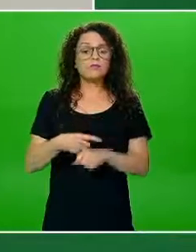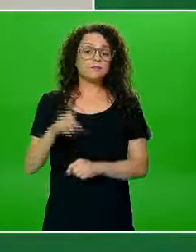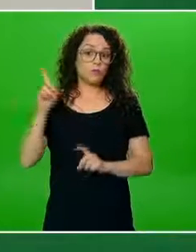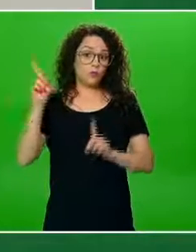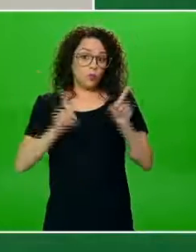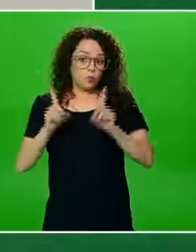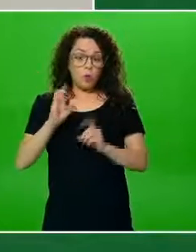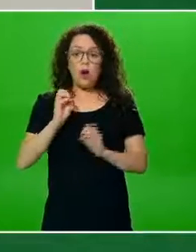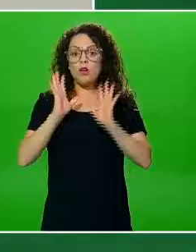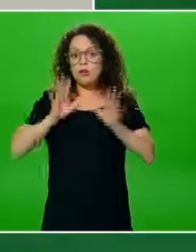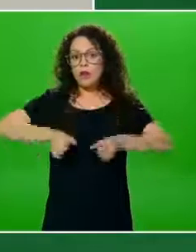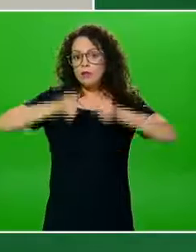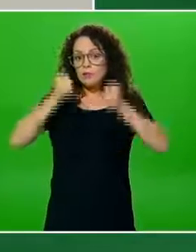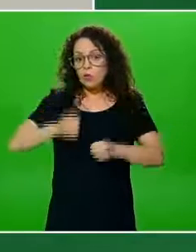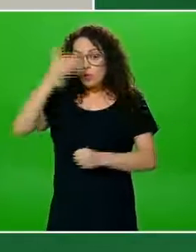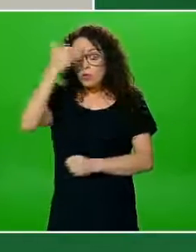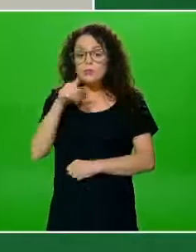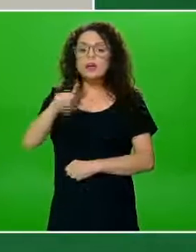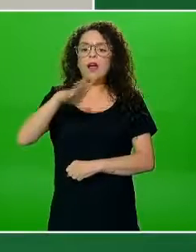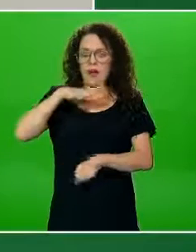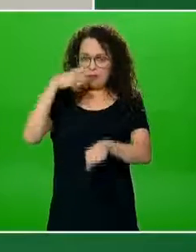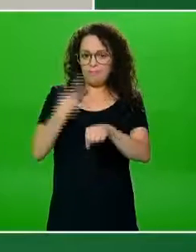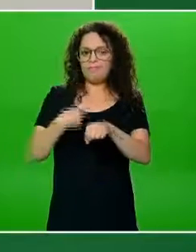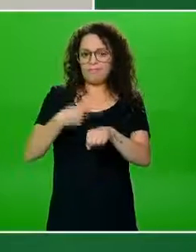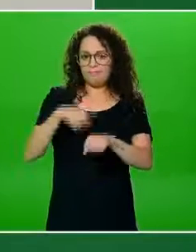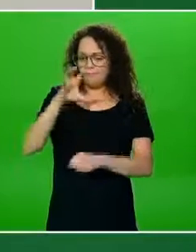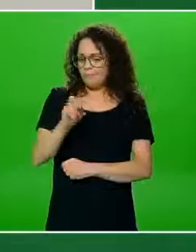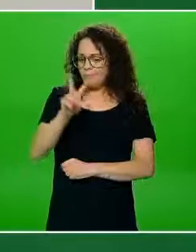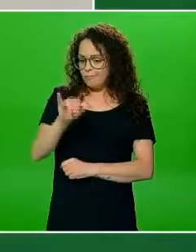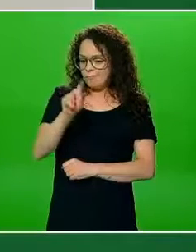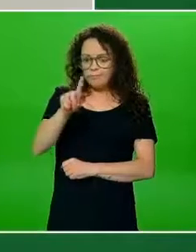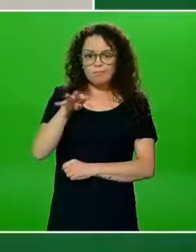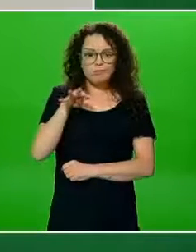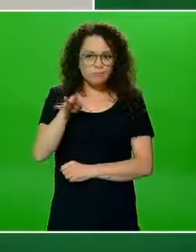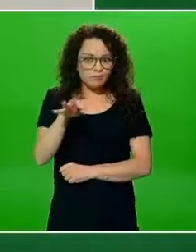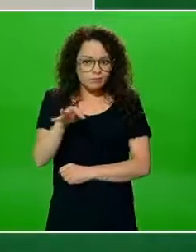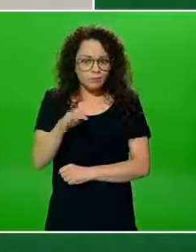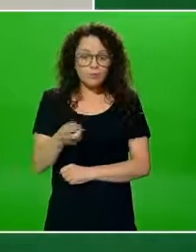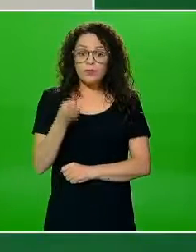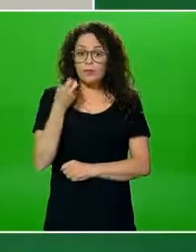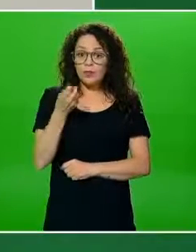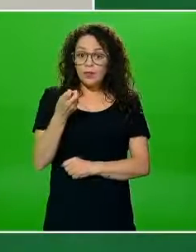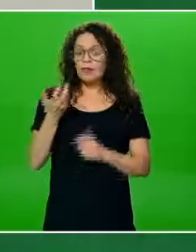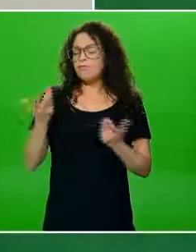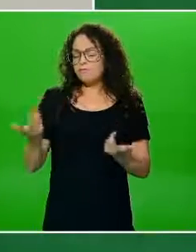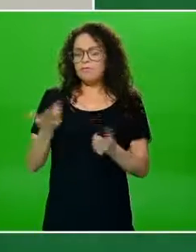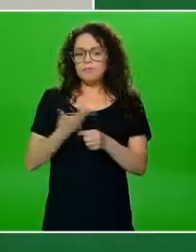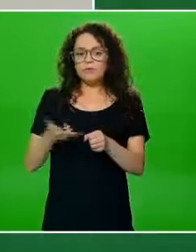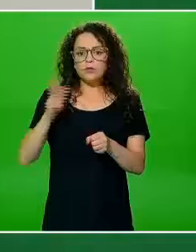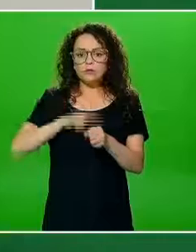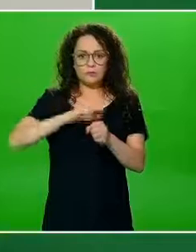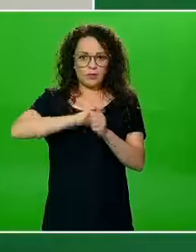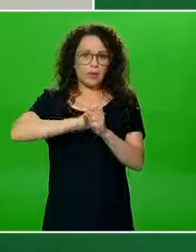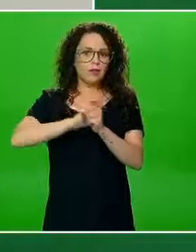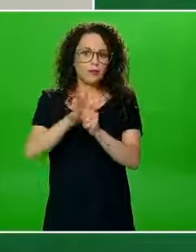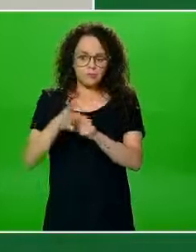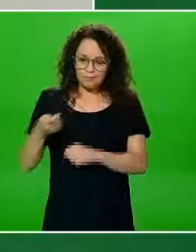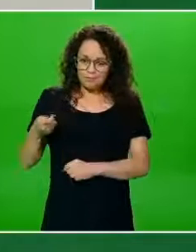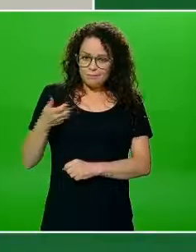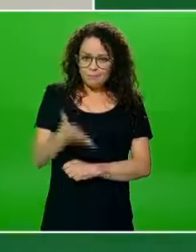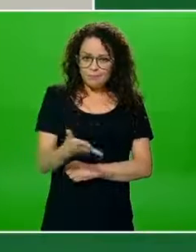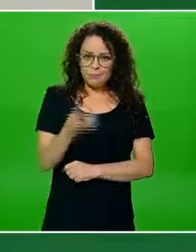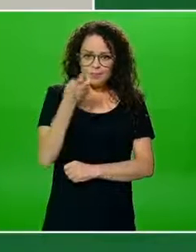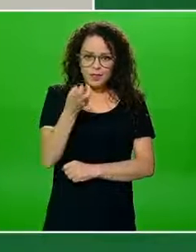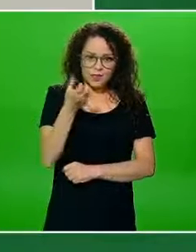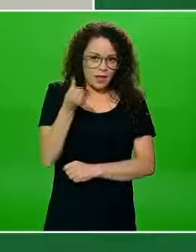o confirmación de COVID-19. Y de ahí entonces que salió en su momento el término de hospitales COVID, ¿no? O sea, es decir, estas